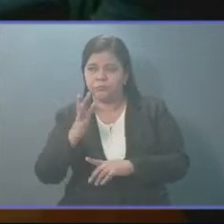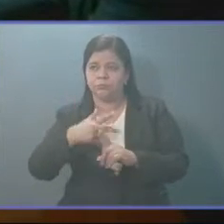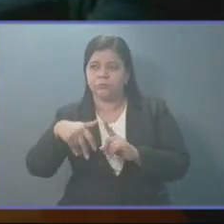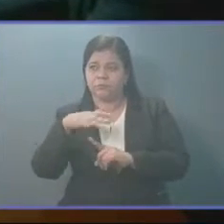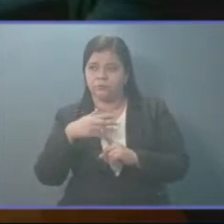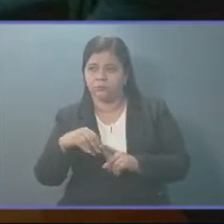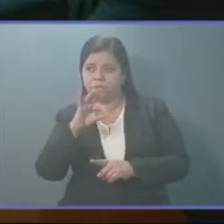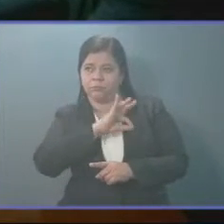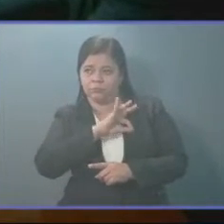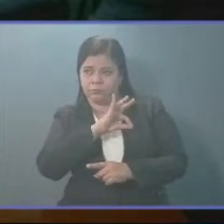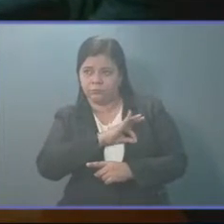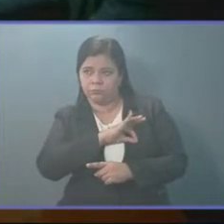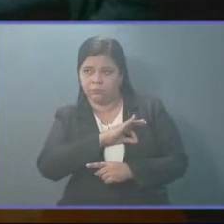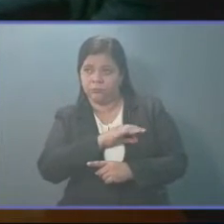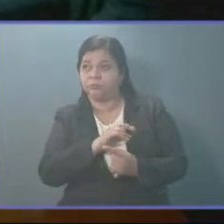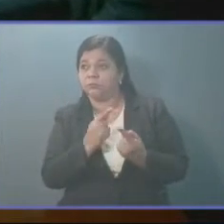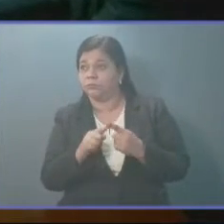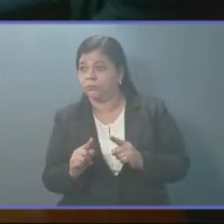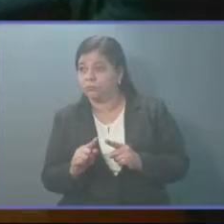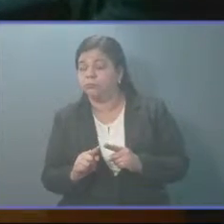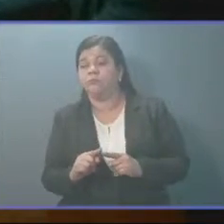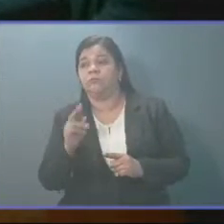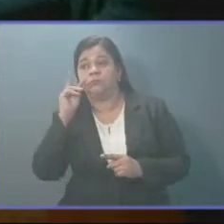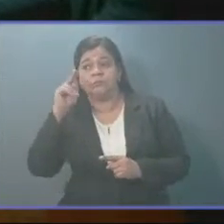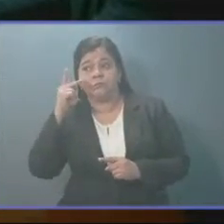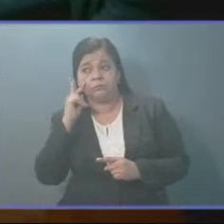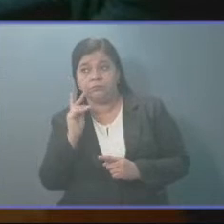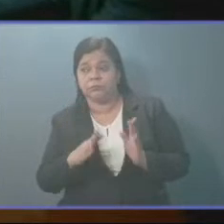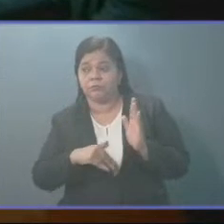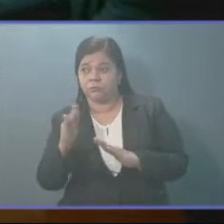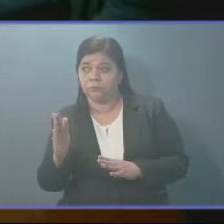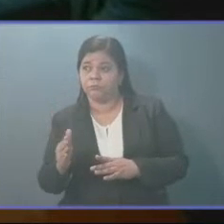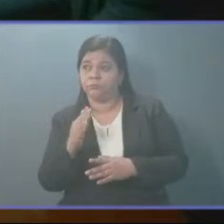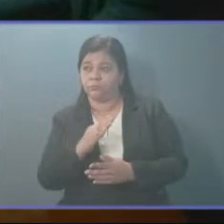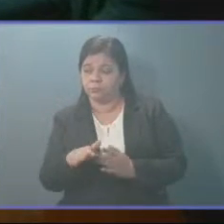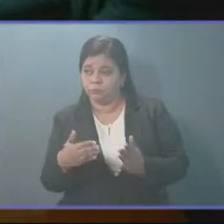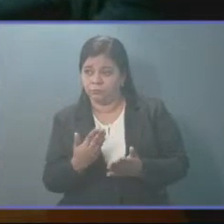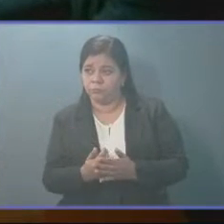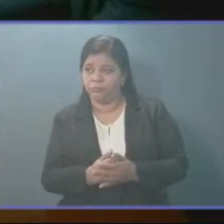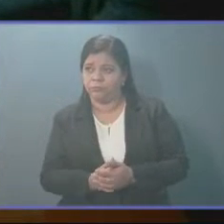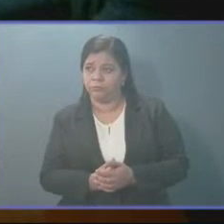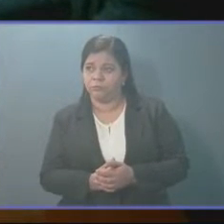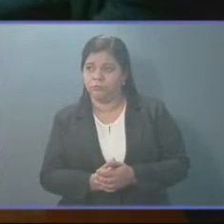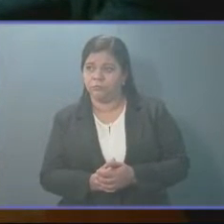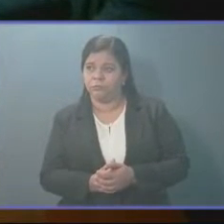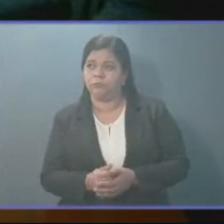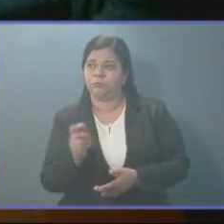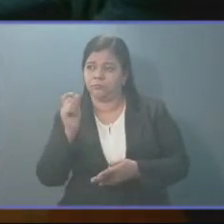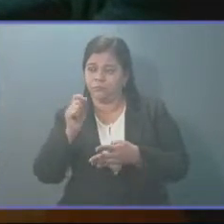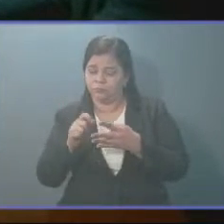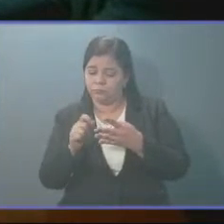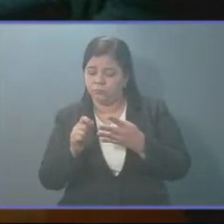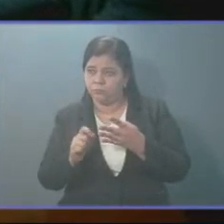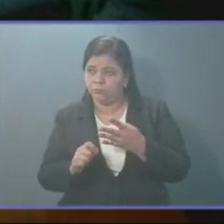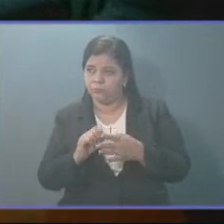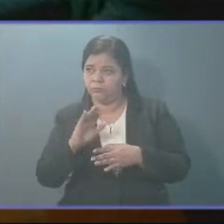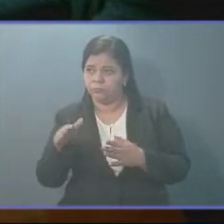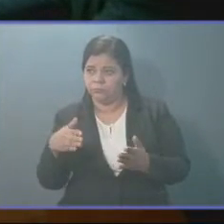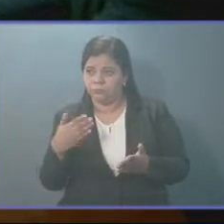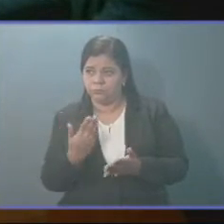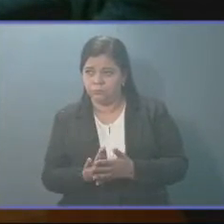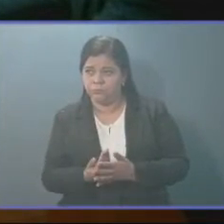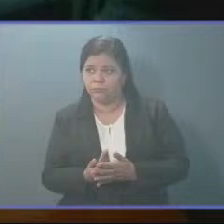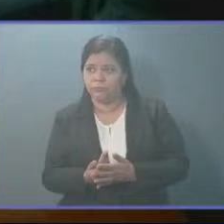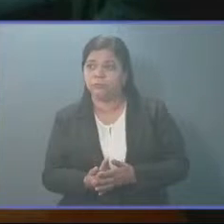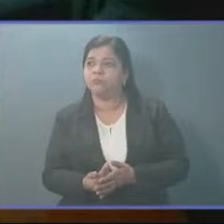en favor de los trabajadores, en cuyo caso corresponde a la parte contraria desvirtuarlos. El 16, principio